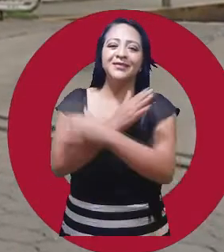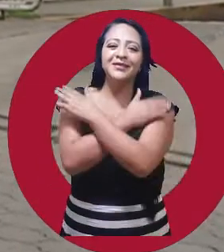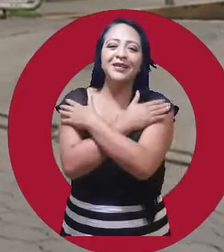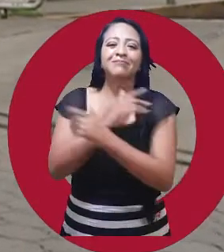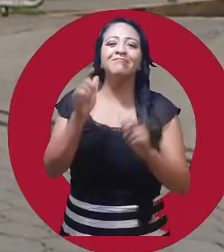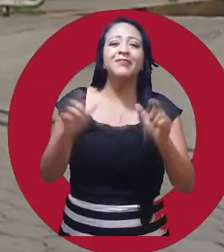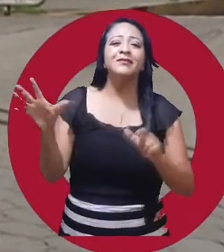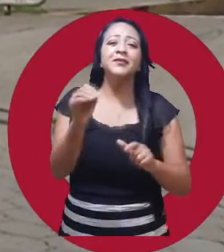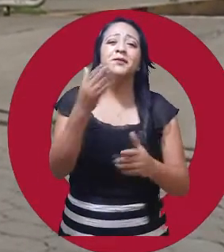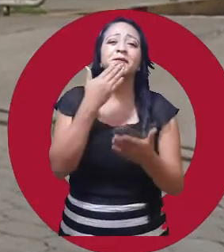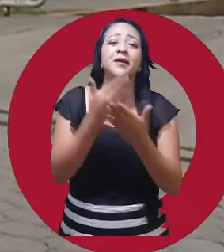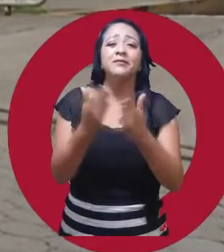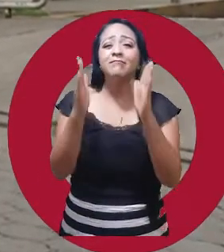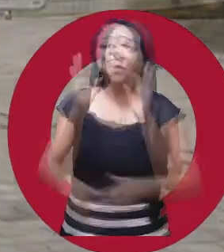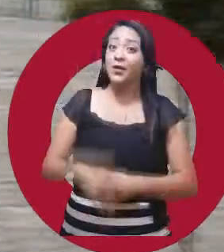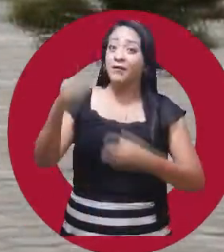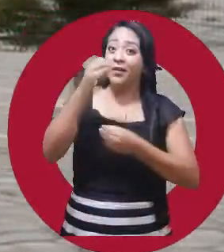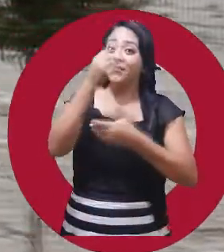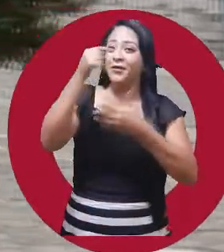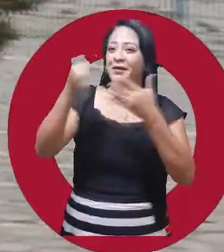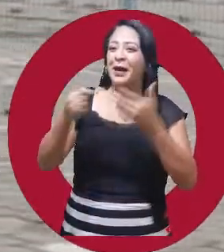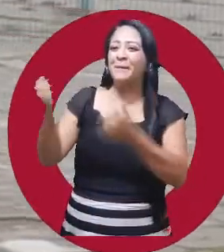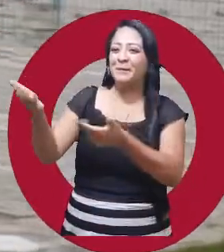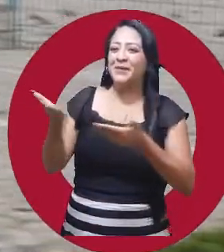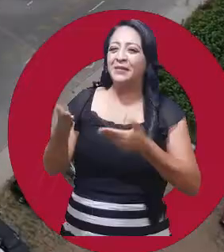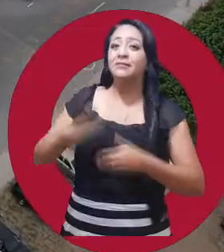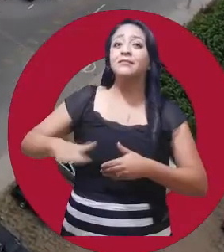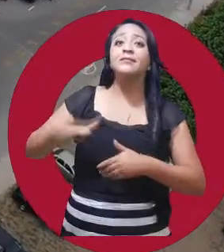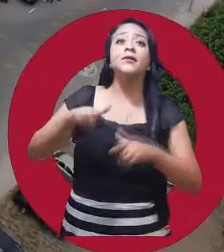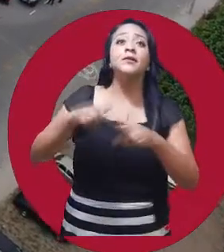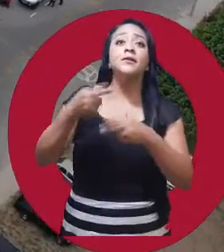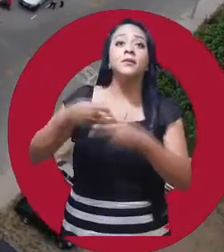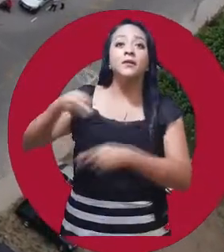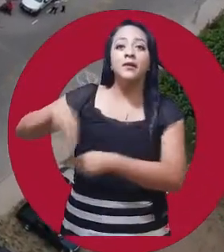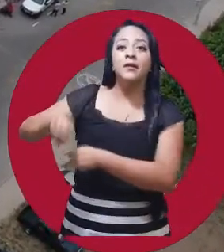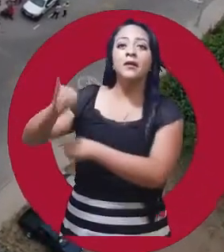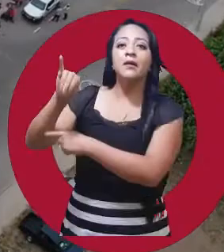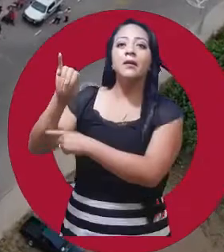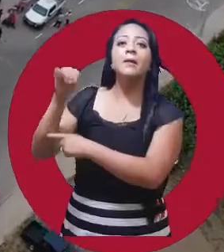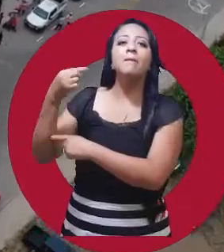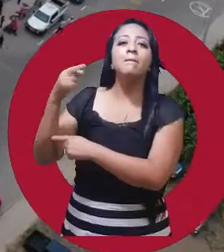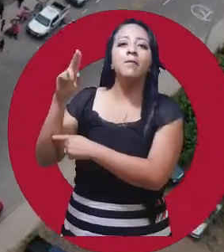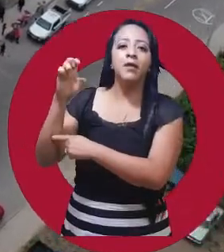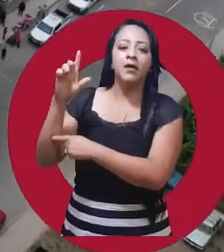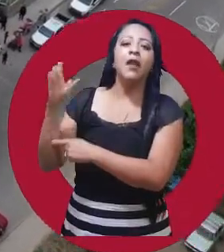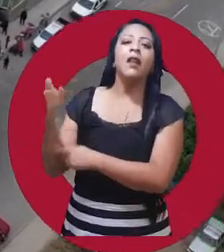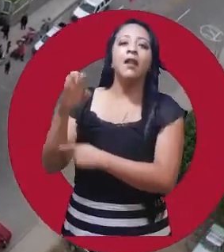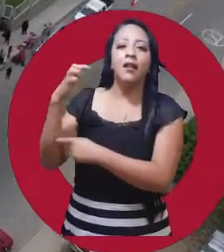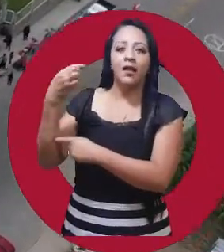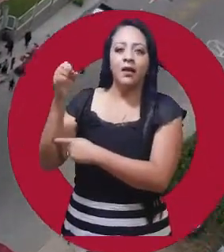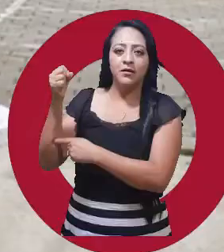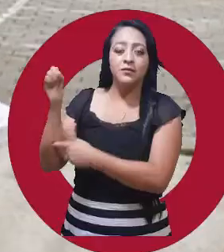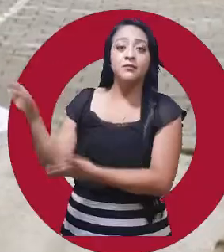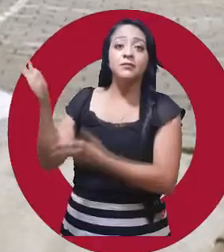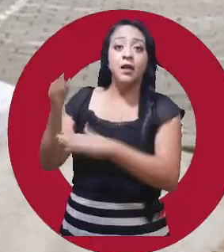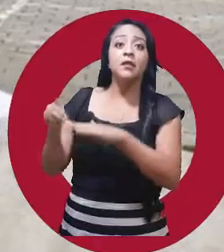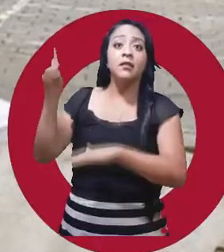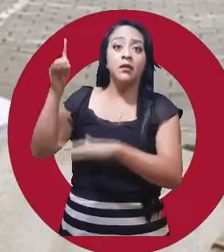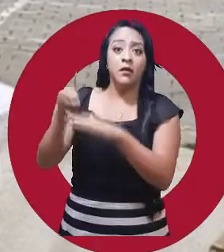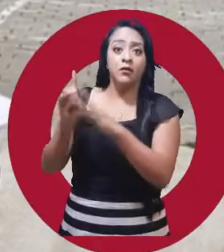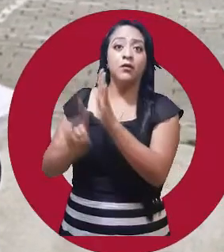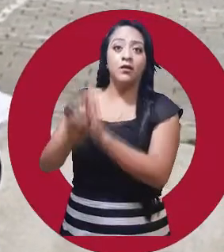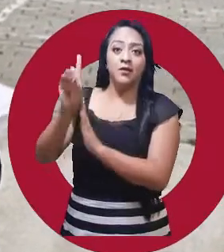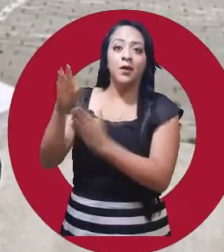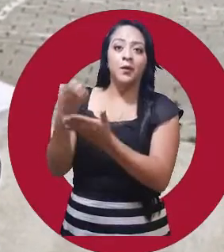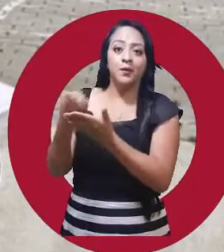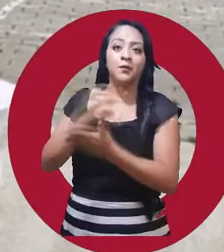Saludos cordiales y muchas gracias por estar con nosotros. Bienvenidos a Otavalo Informa en esta nueva semana. En la parroquia Miguel Egas Cabezas, Marcelo Lema,